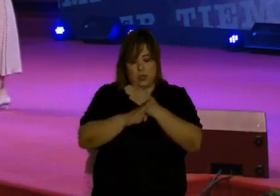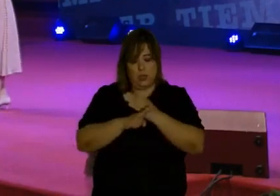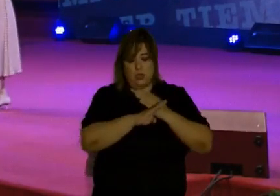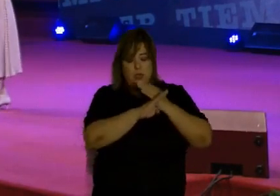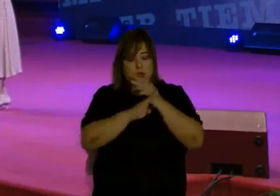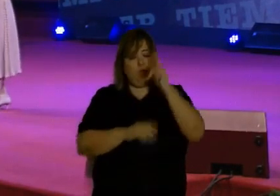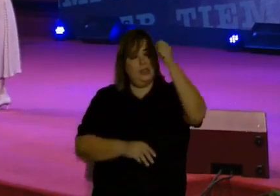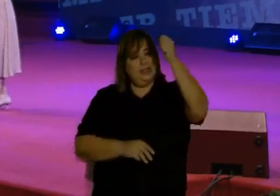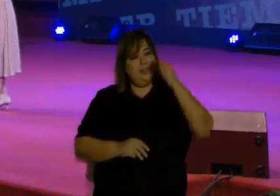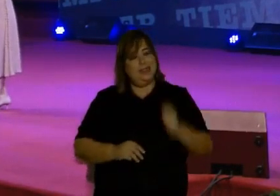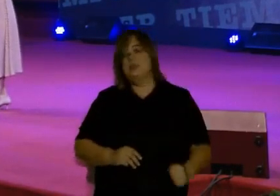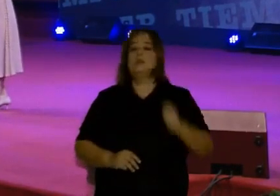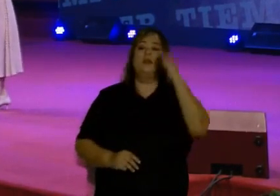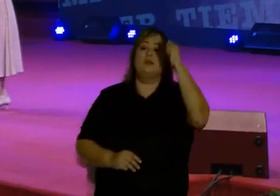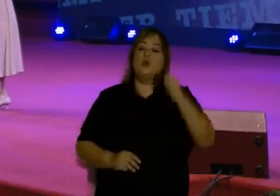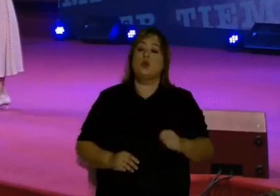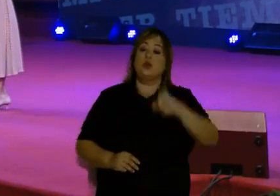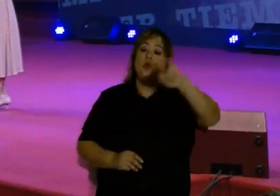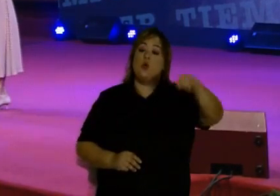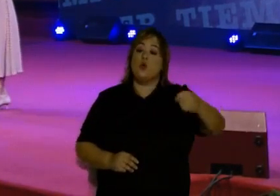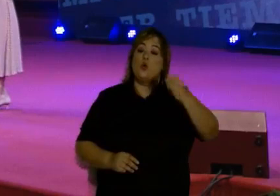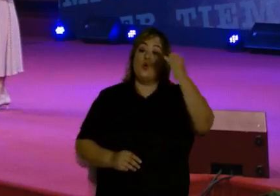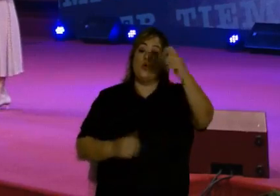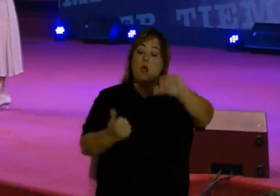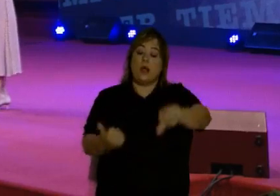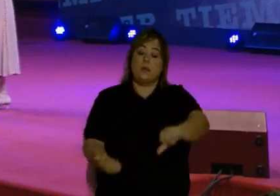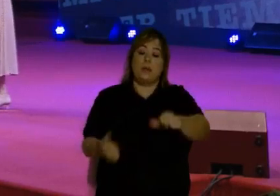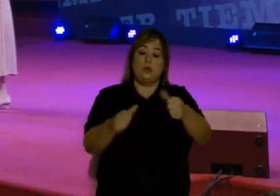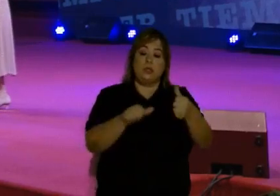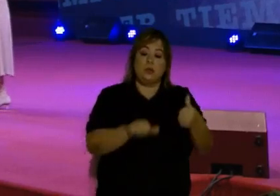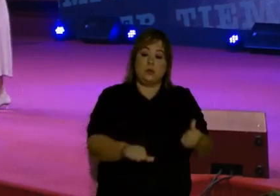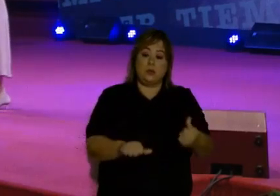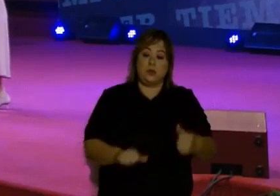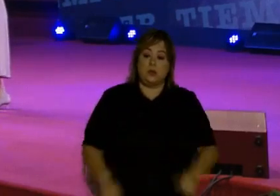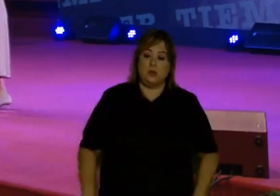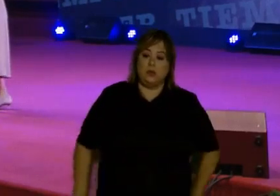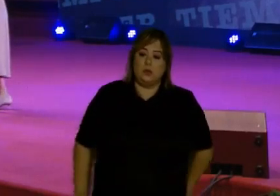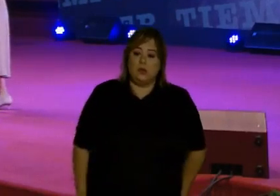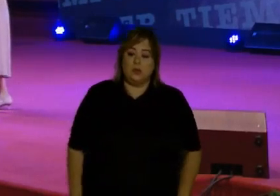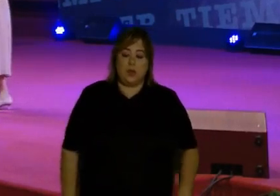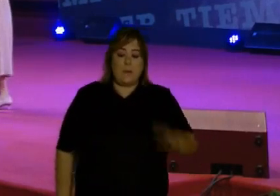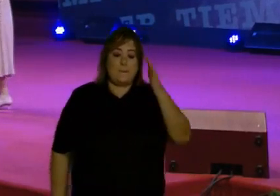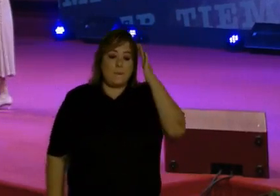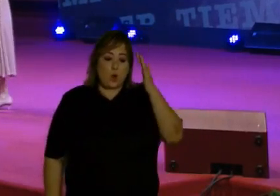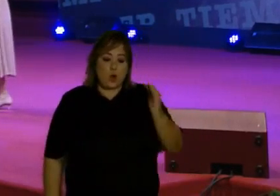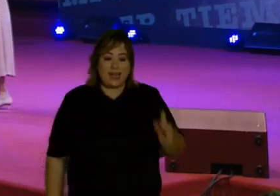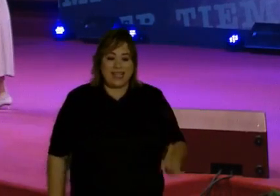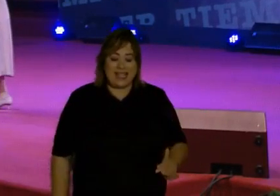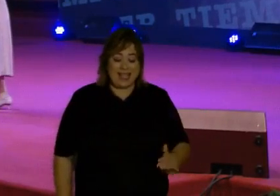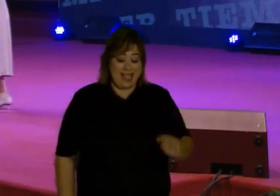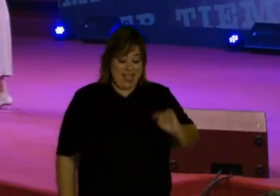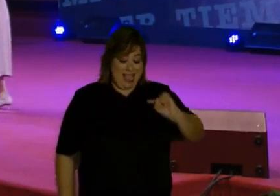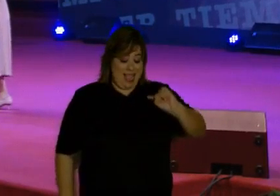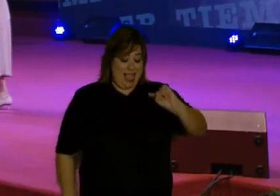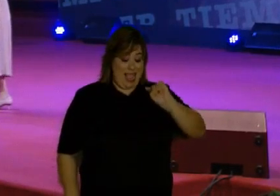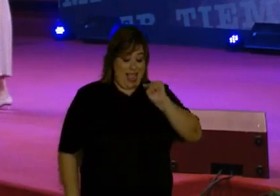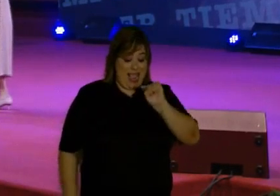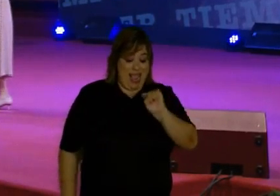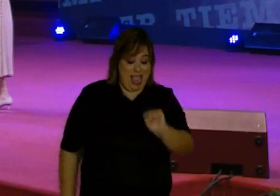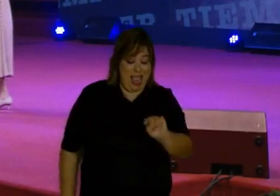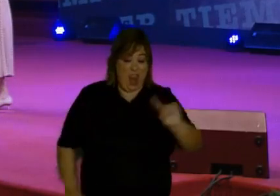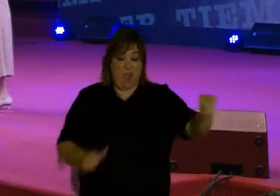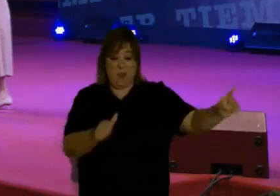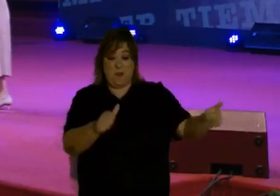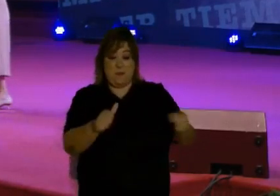quien, por quien, de quien está escrito. He aquí yo envío mi mensajero delante de tu paz, el